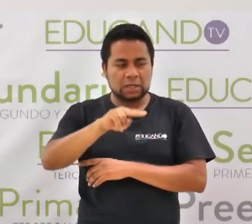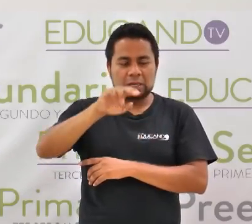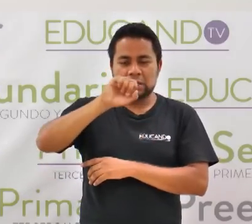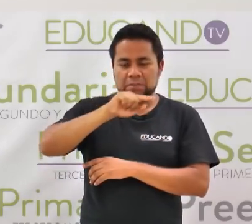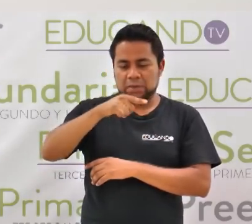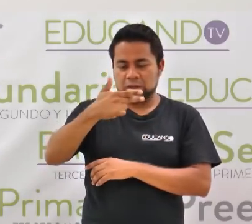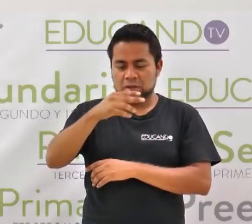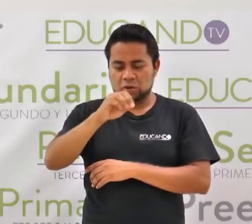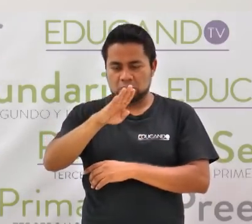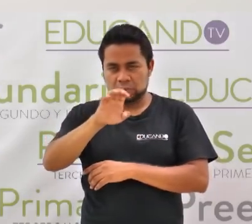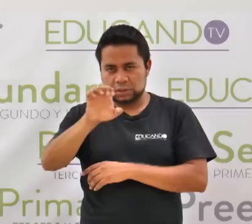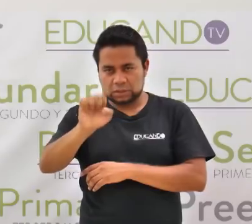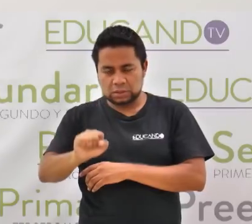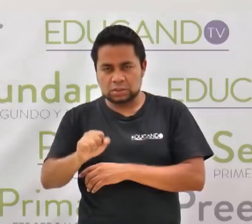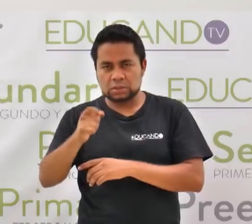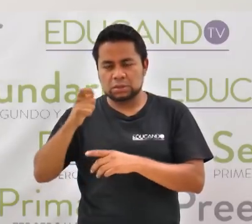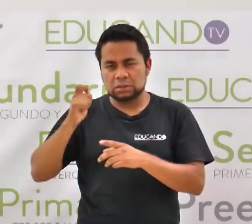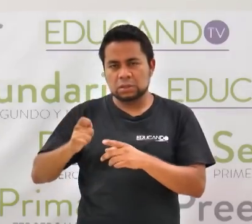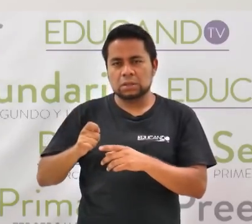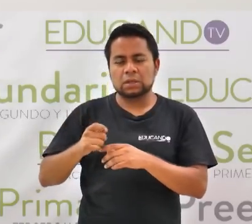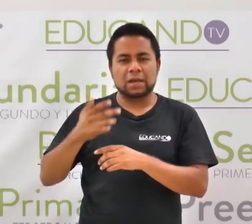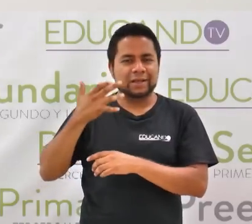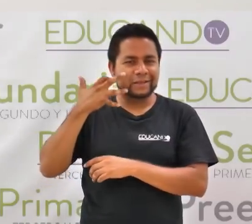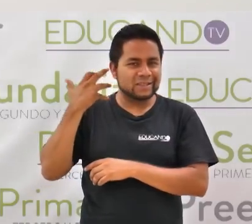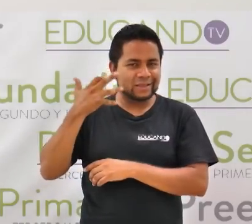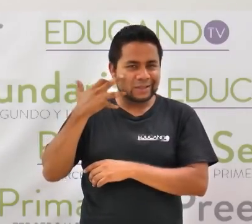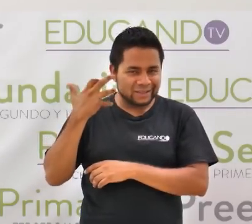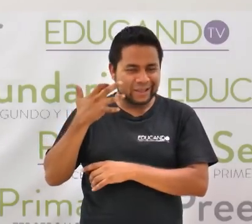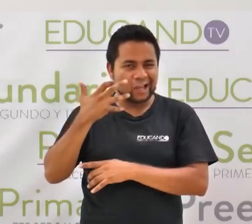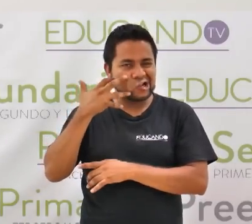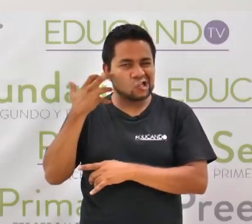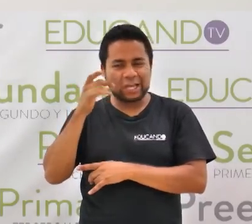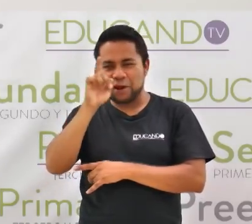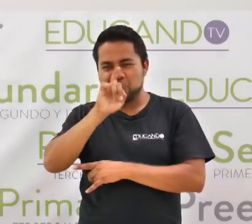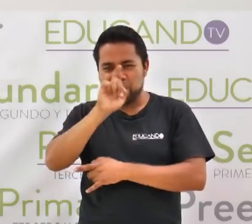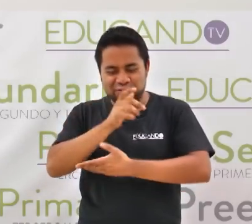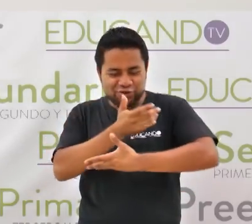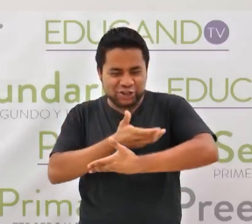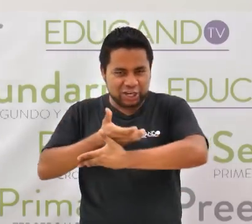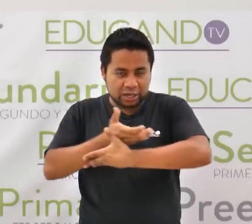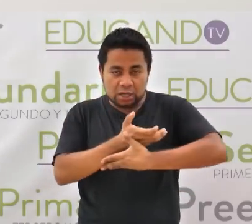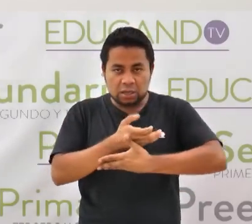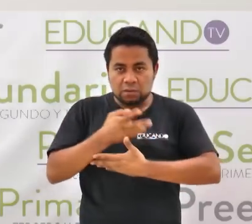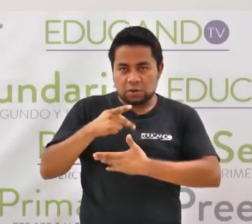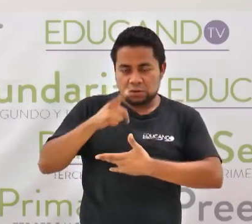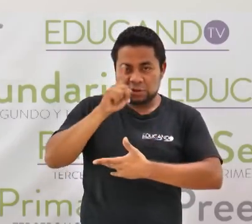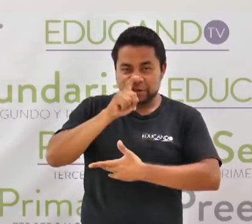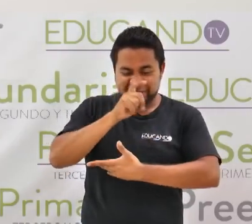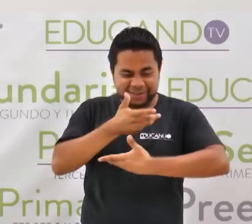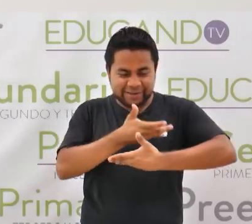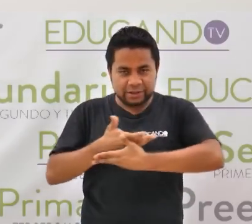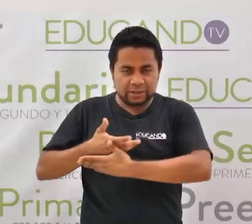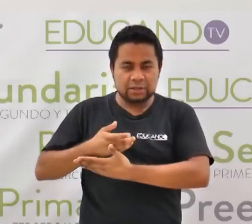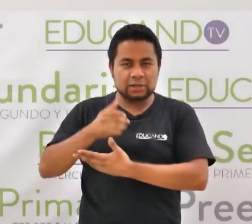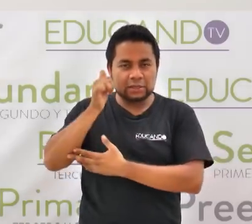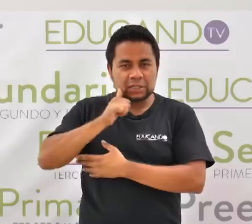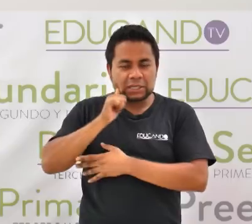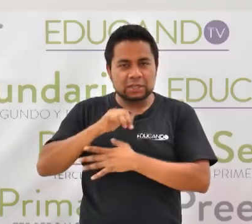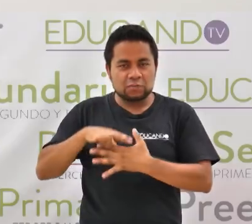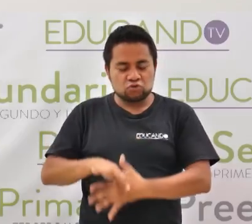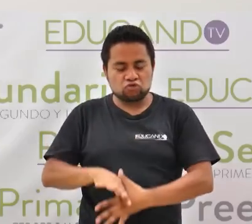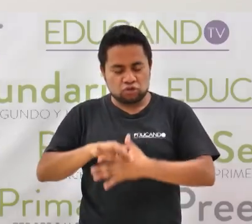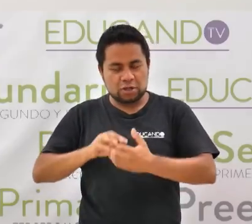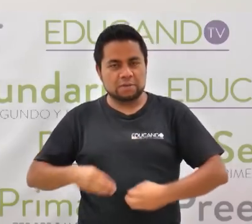y Hobbes, el cual es su tigre de peluche. Pero el tigre de peluche siempre